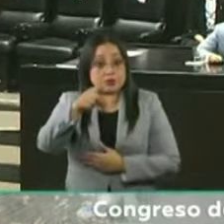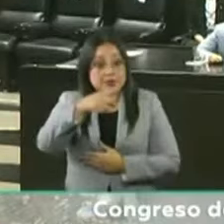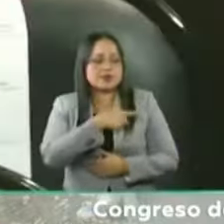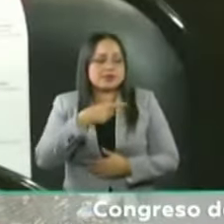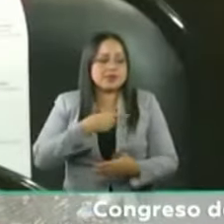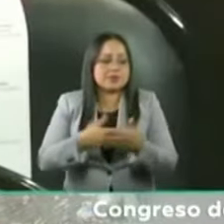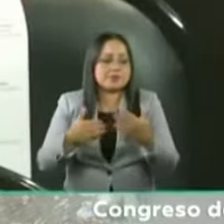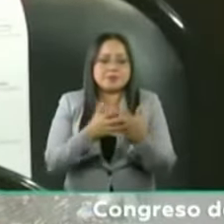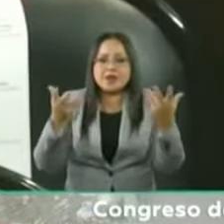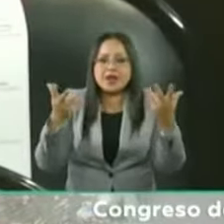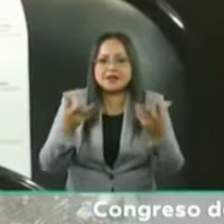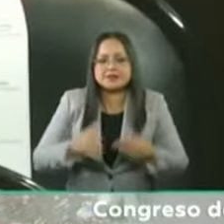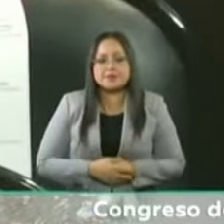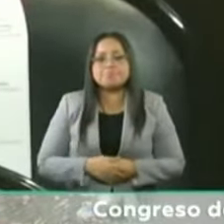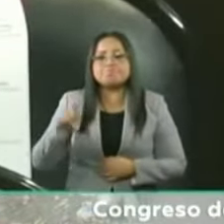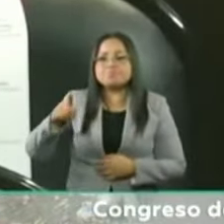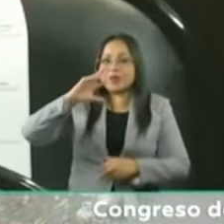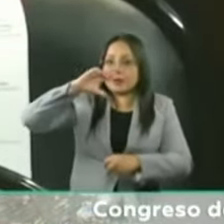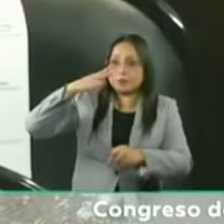bastón de mando, Rey.